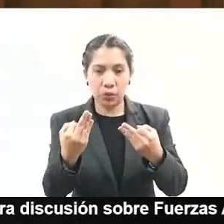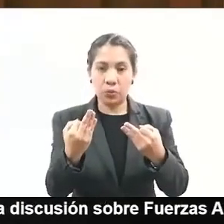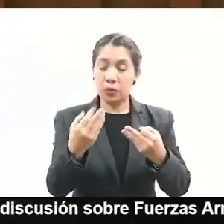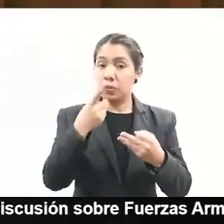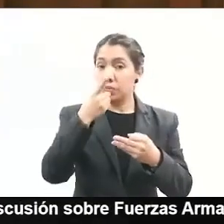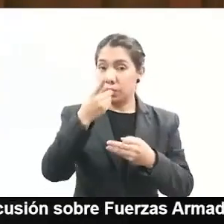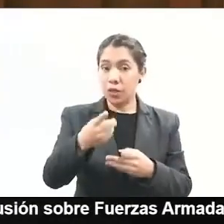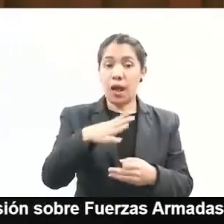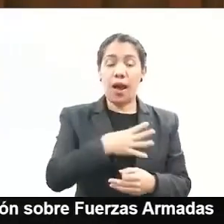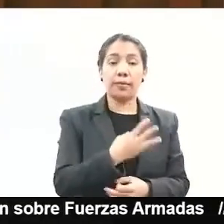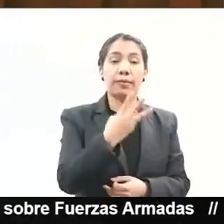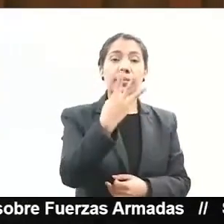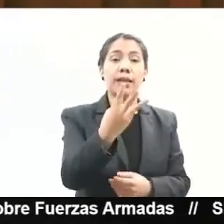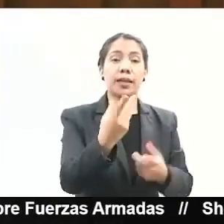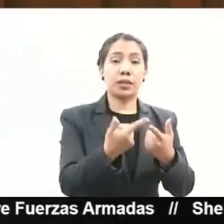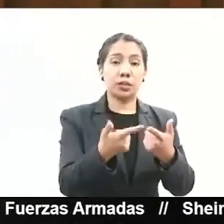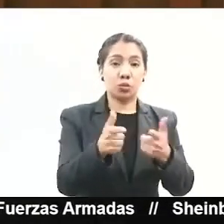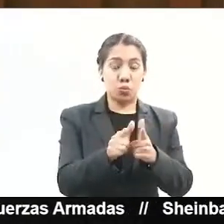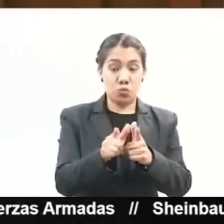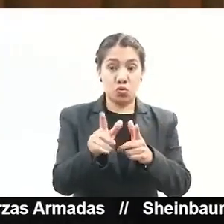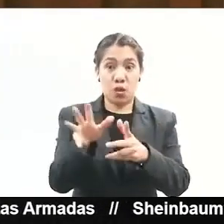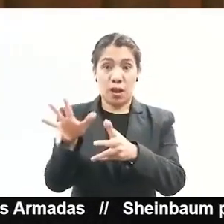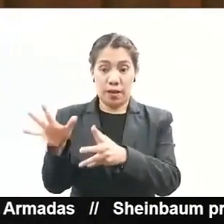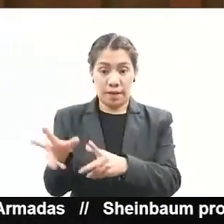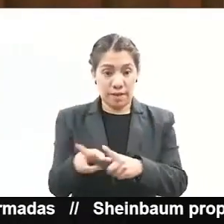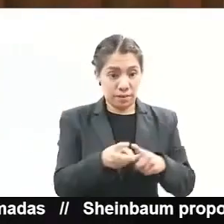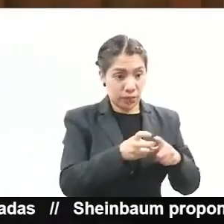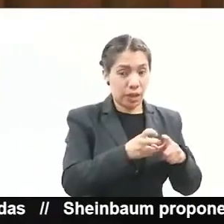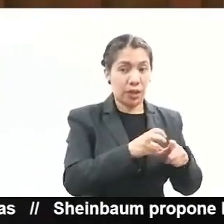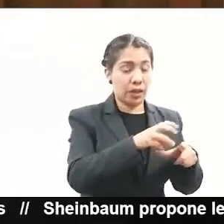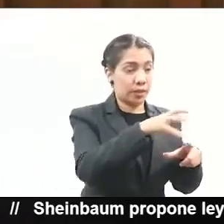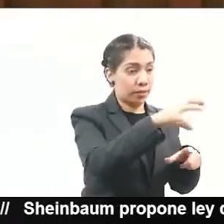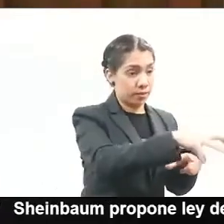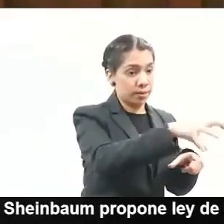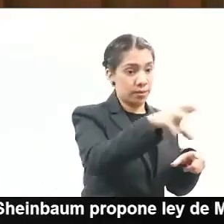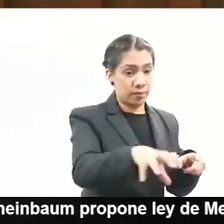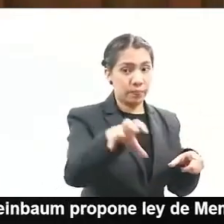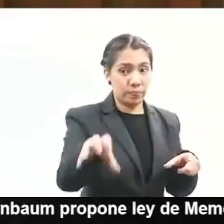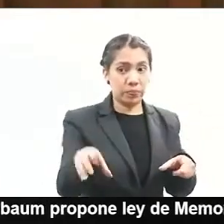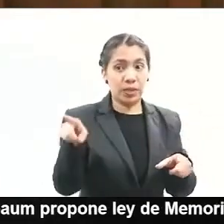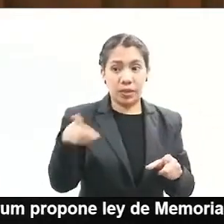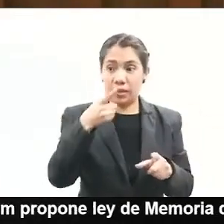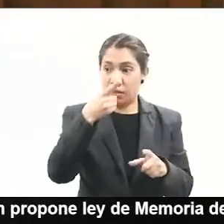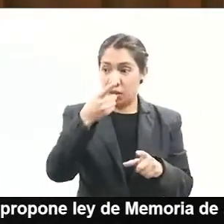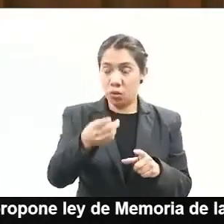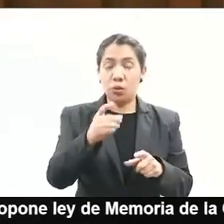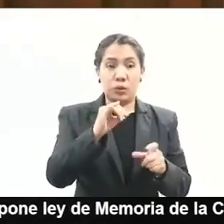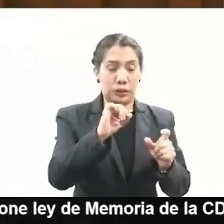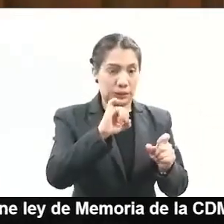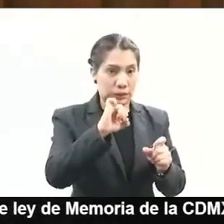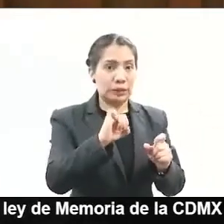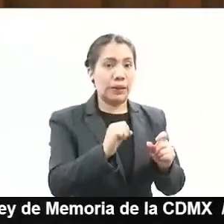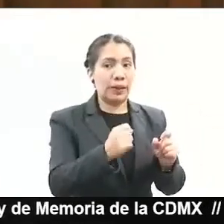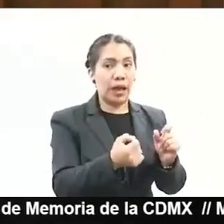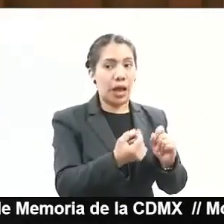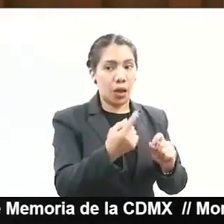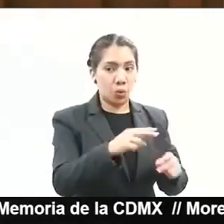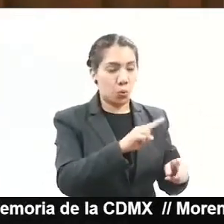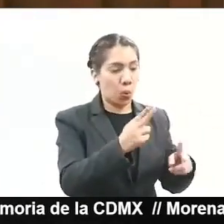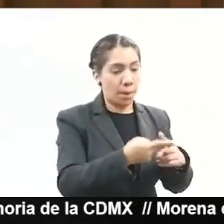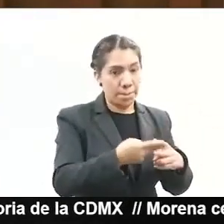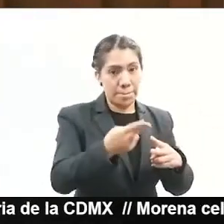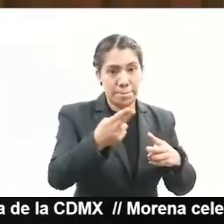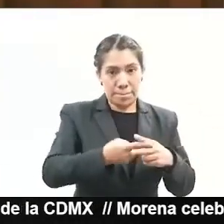separado en 3 grupos, señaló que habían sido asesinados, ¿no? Señaló que varios de ellos habían sido a diferentes lugares,